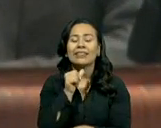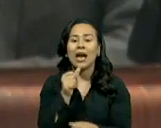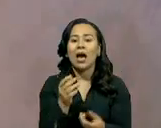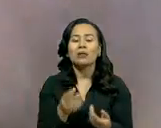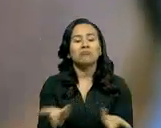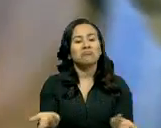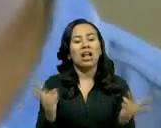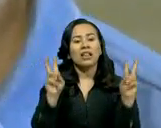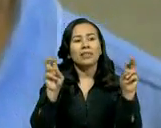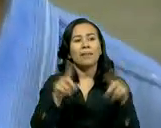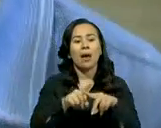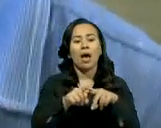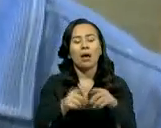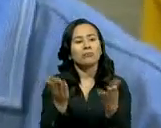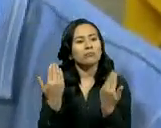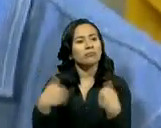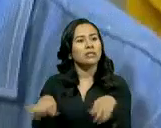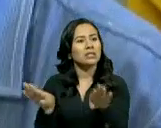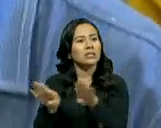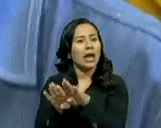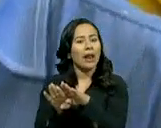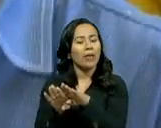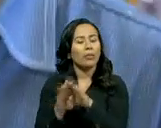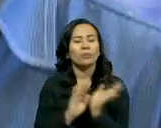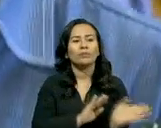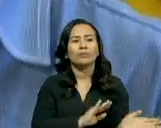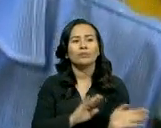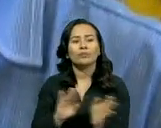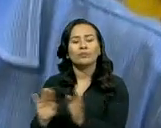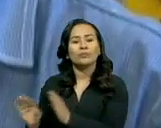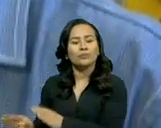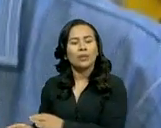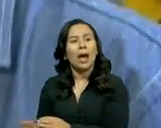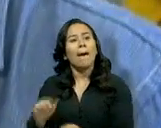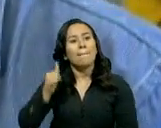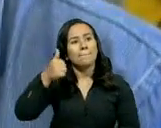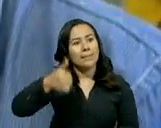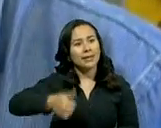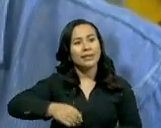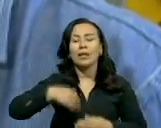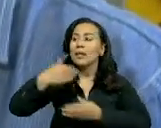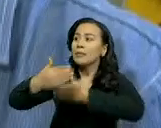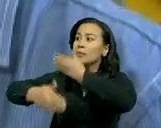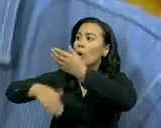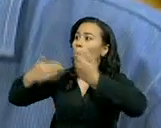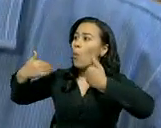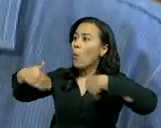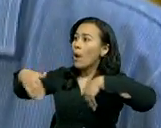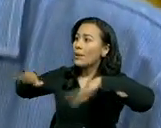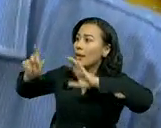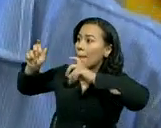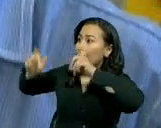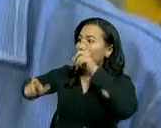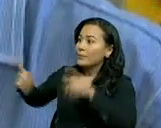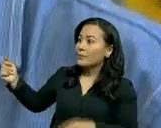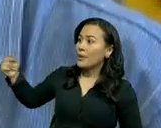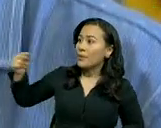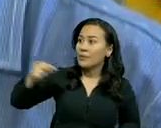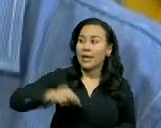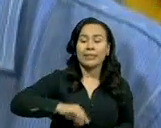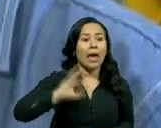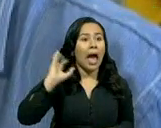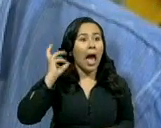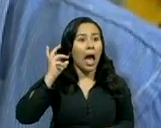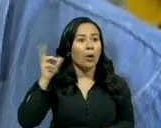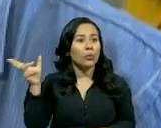limbo. No decidió nada, quedó en el limbo. Consecuentemente, mañana más tarde cualquier persona puede venir con un audio logrado